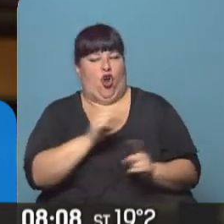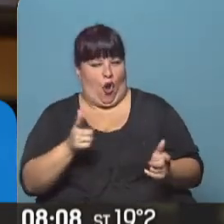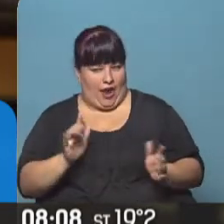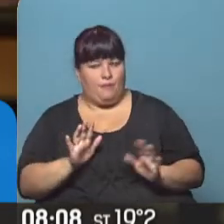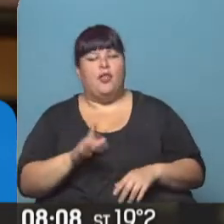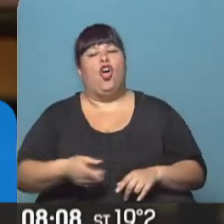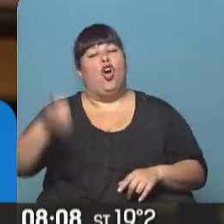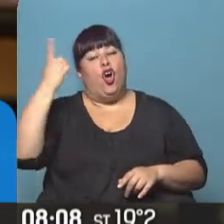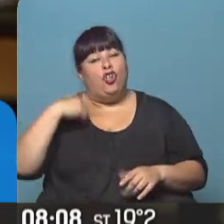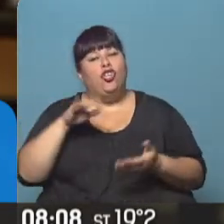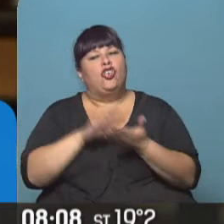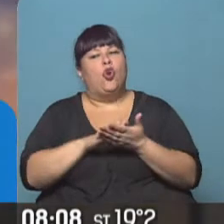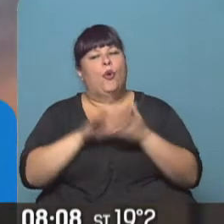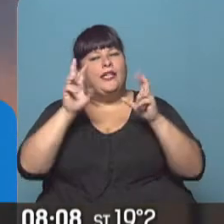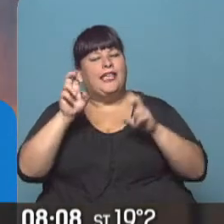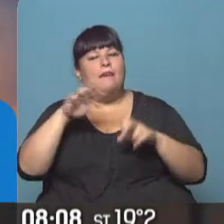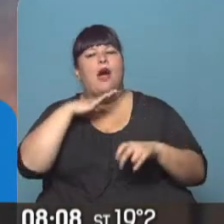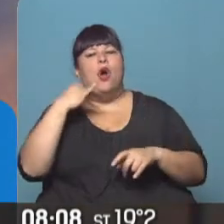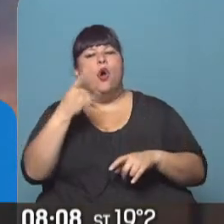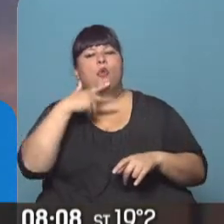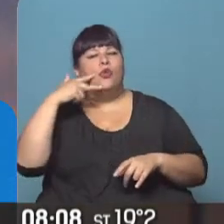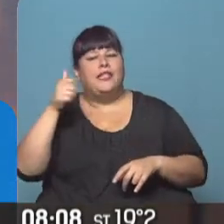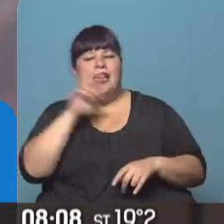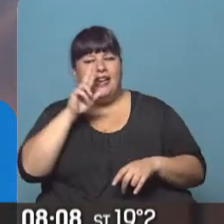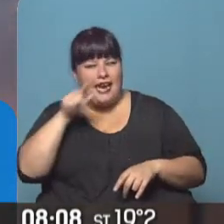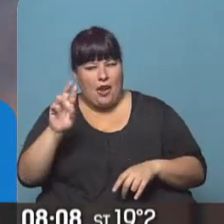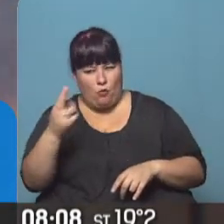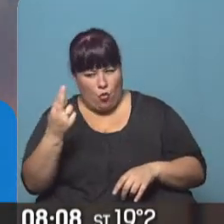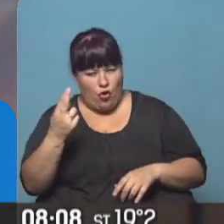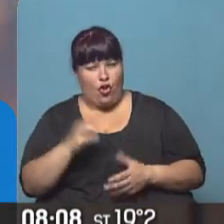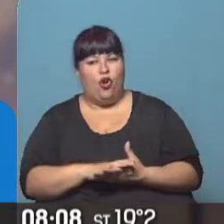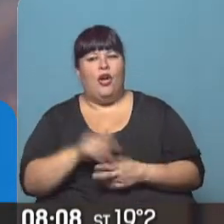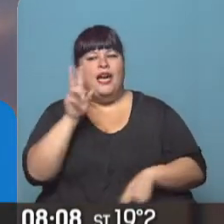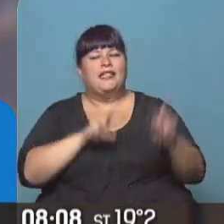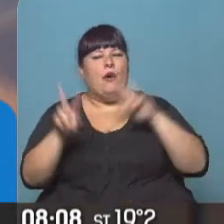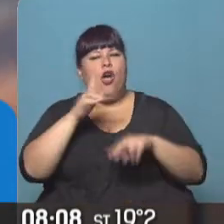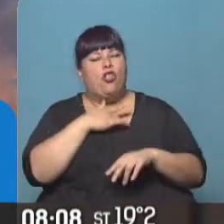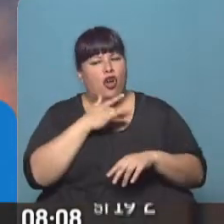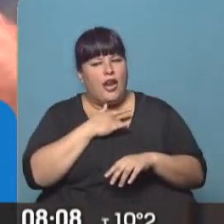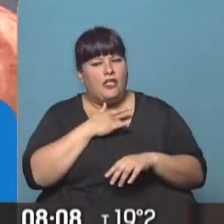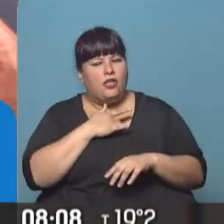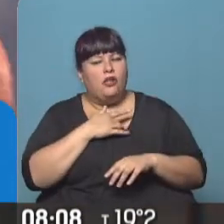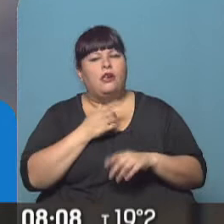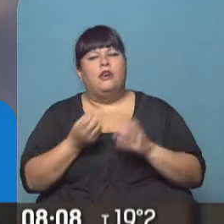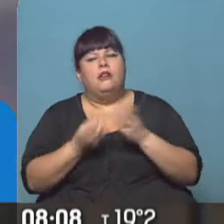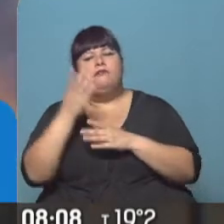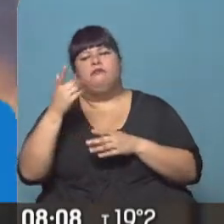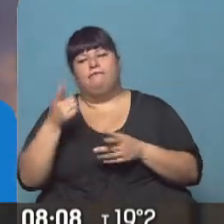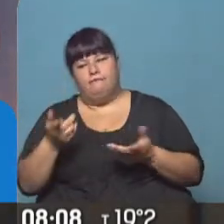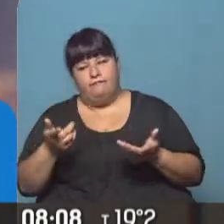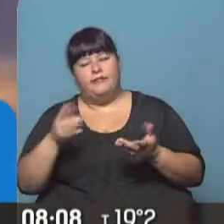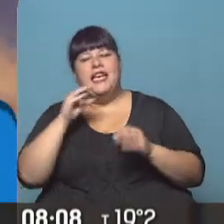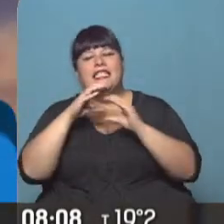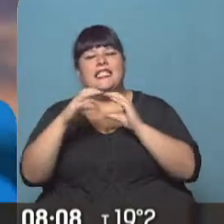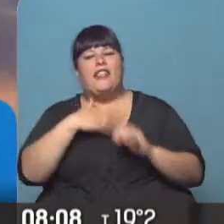tengo. El otro día, con la cuestión de Justina, esta criatura que falleció porque le estaban buscando un corazón, apareció, bueno, en los